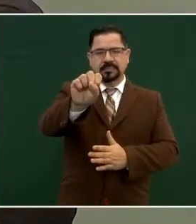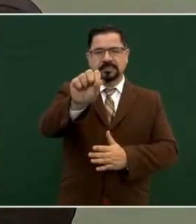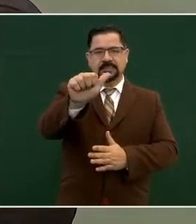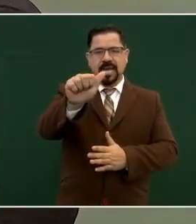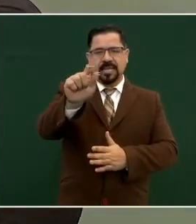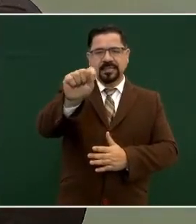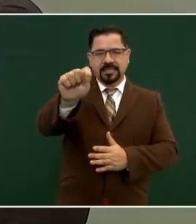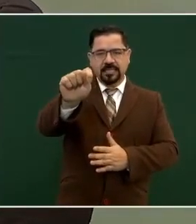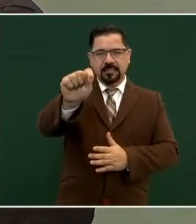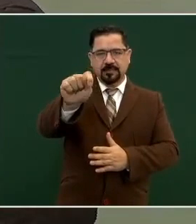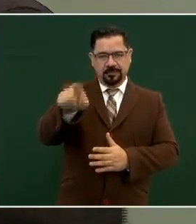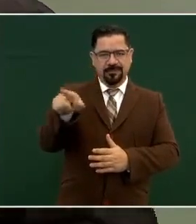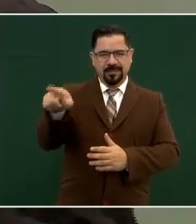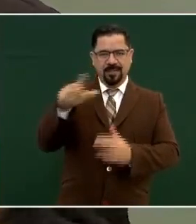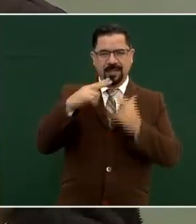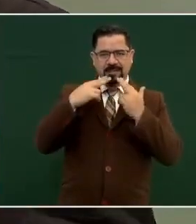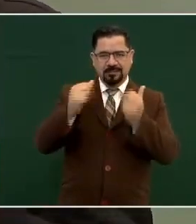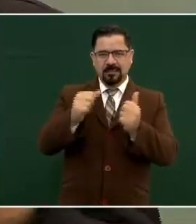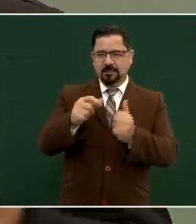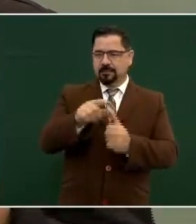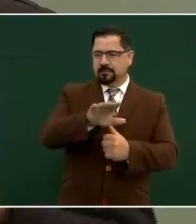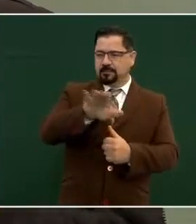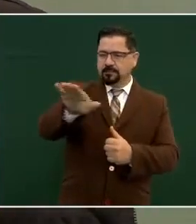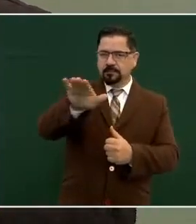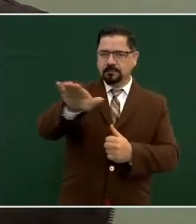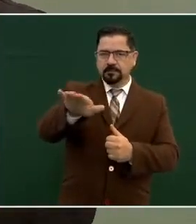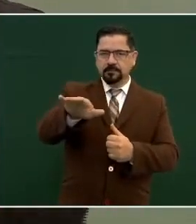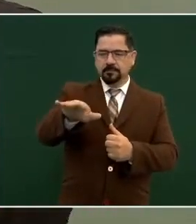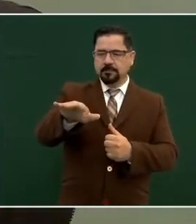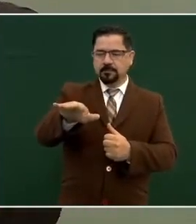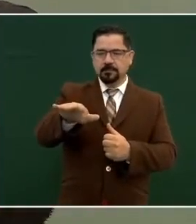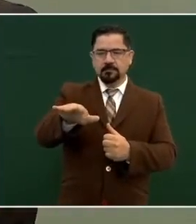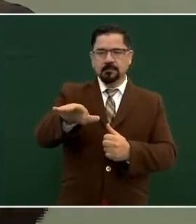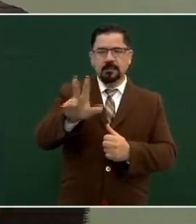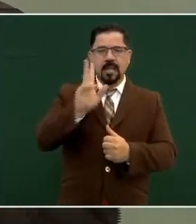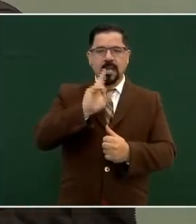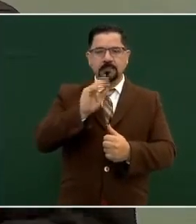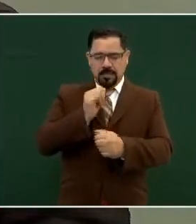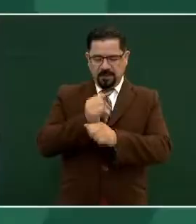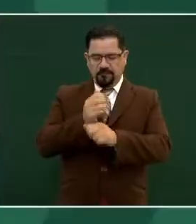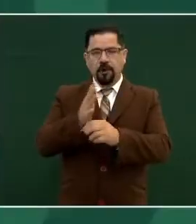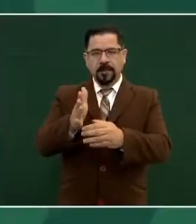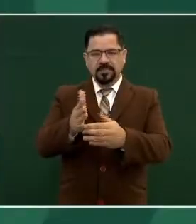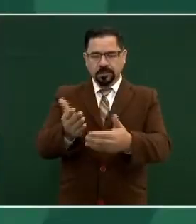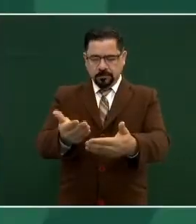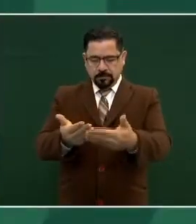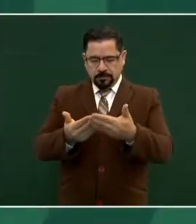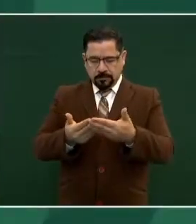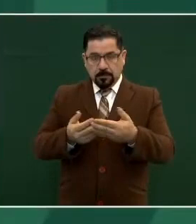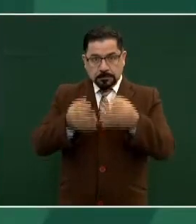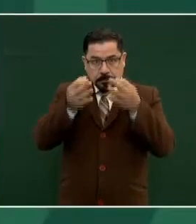a Hacienda, para que me certifiquen los datos.